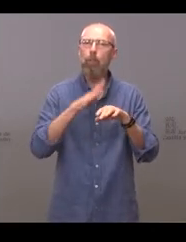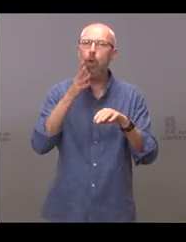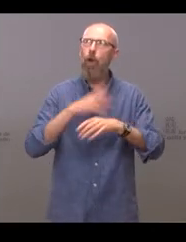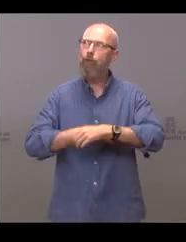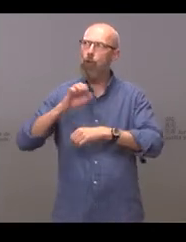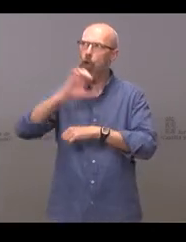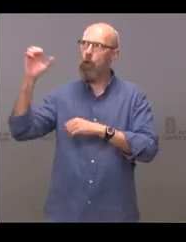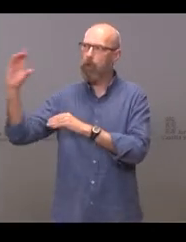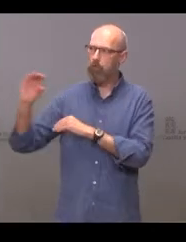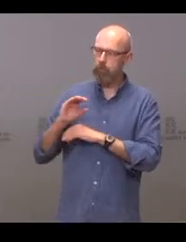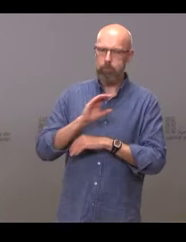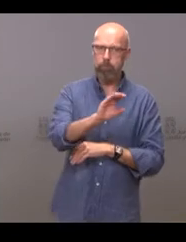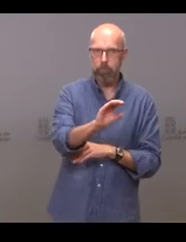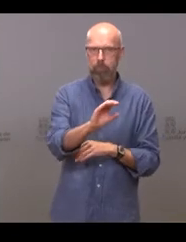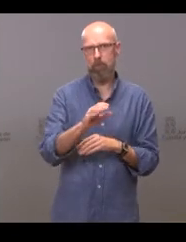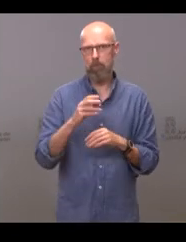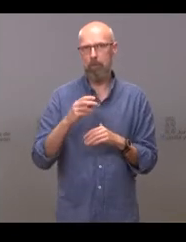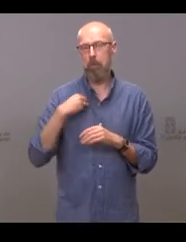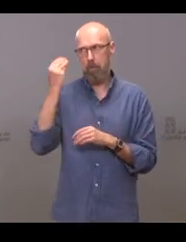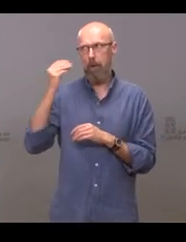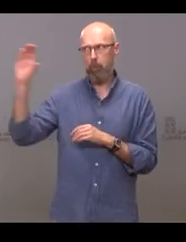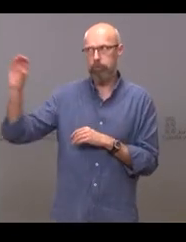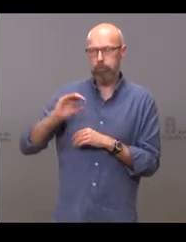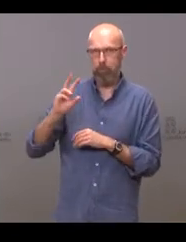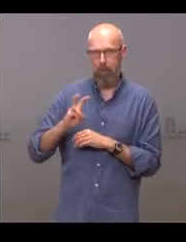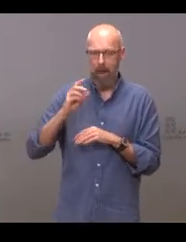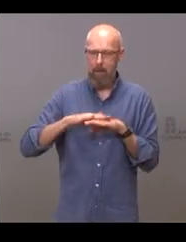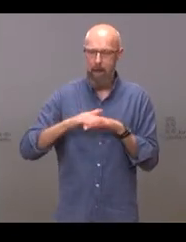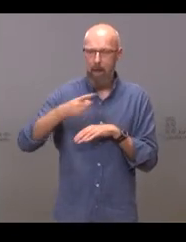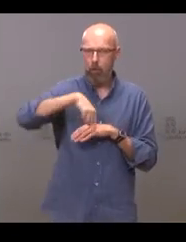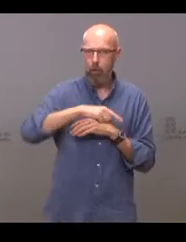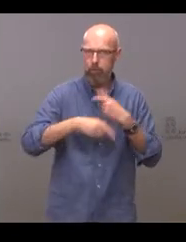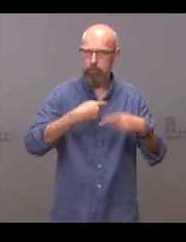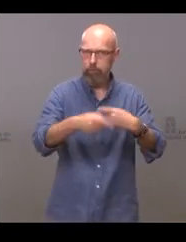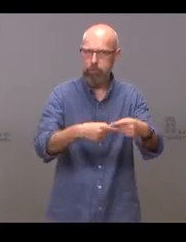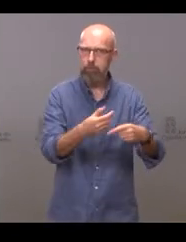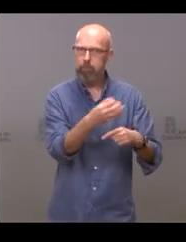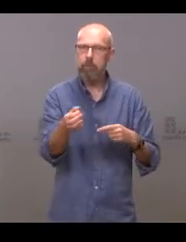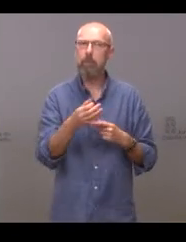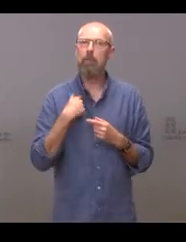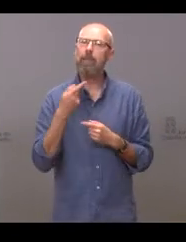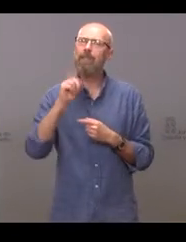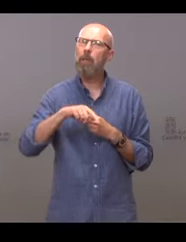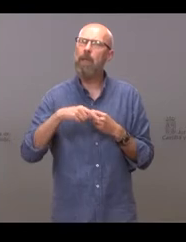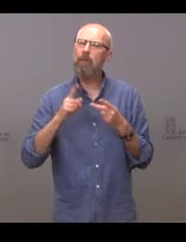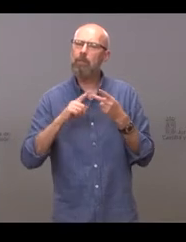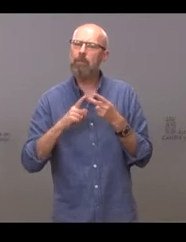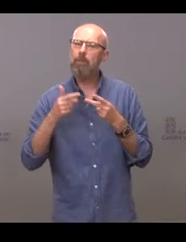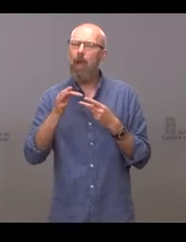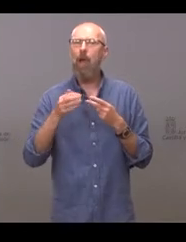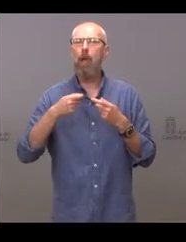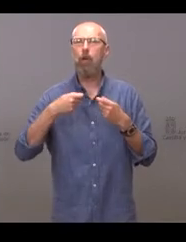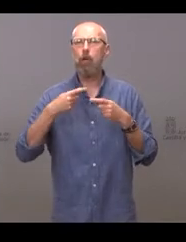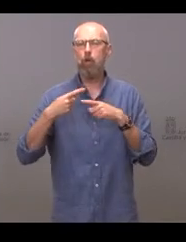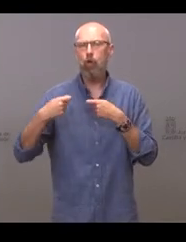muy útiles para nosotros y donde también se vislumbra una mayor coordinación entre la consejería de agricultura la consejería